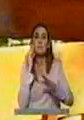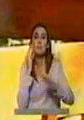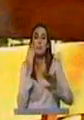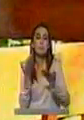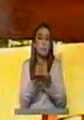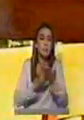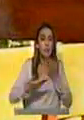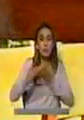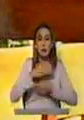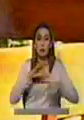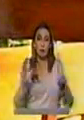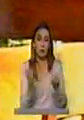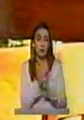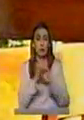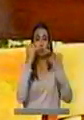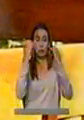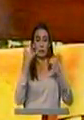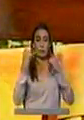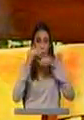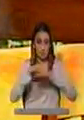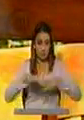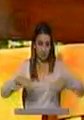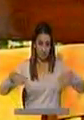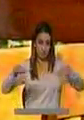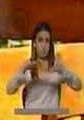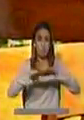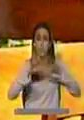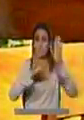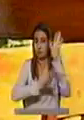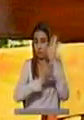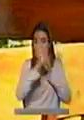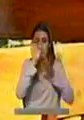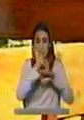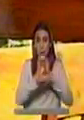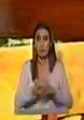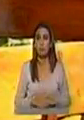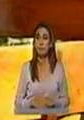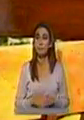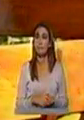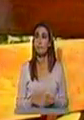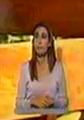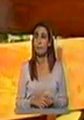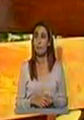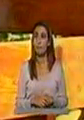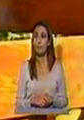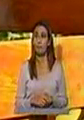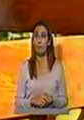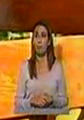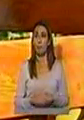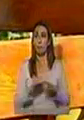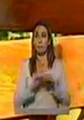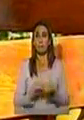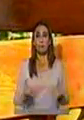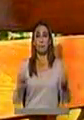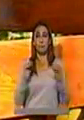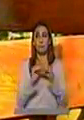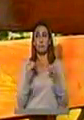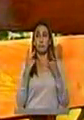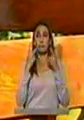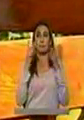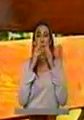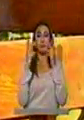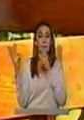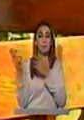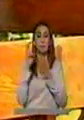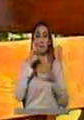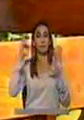logren, se lleguen a concretar y que contribuyan al desarrollo del país. Es importante también tener en cuenta que el